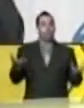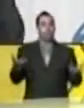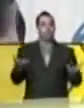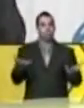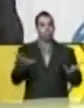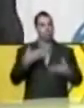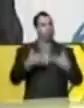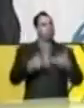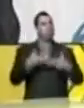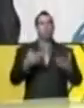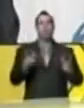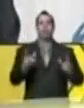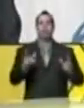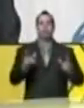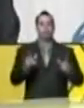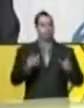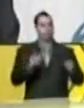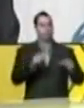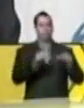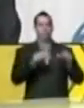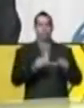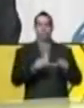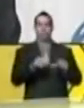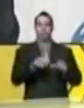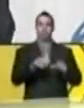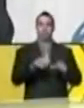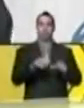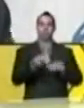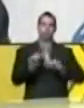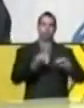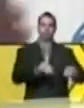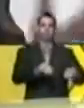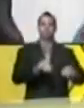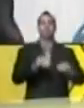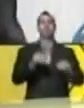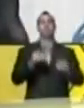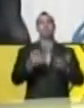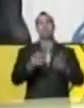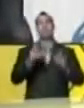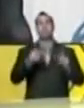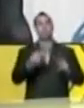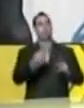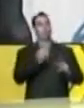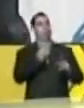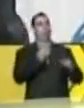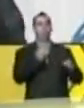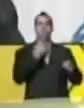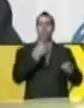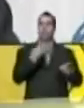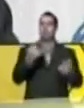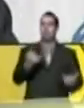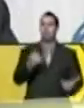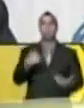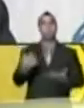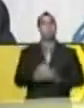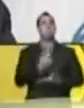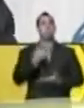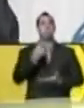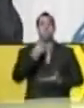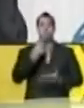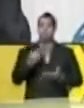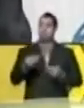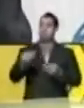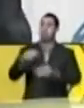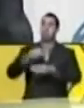se muevan y seguir en estos espacios este tipo de incentivos le permite quizás alguien que tiene un edificio estancado dice oye déjame ponerlo a disposición